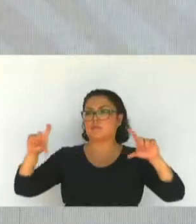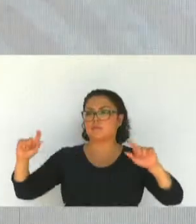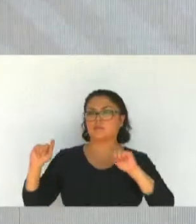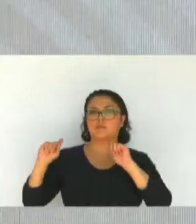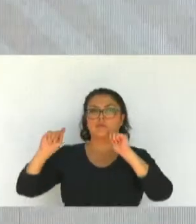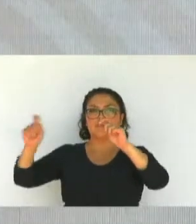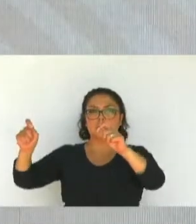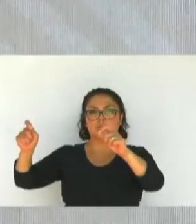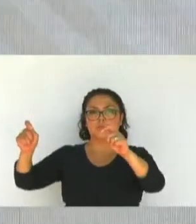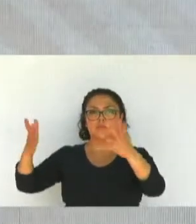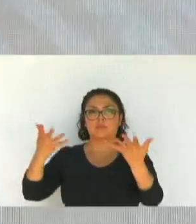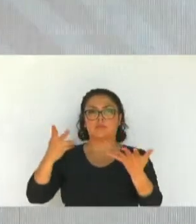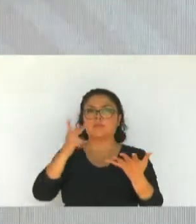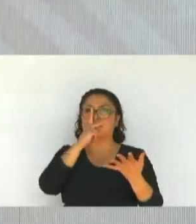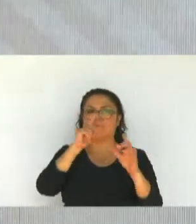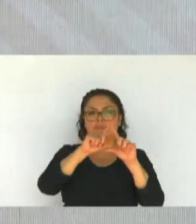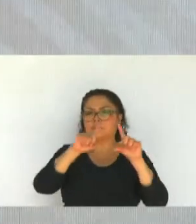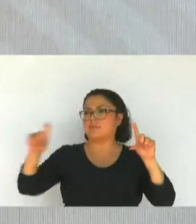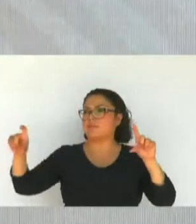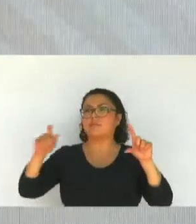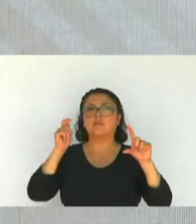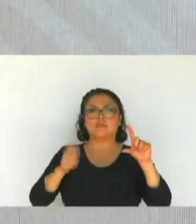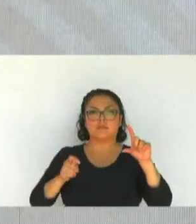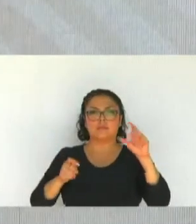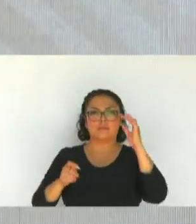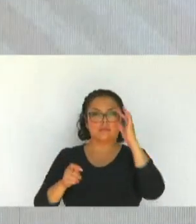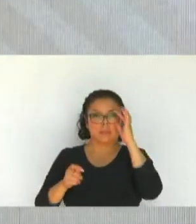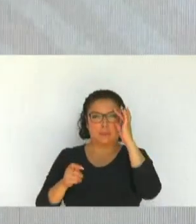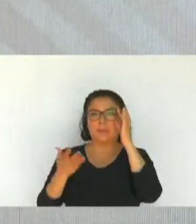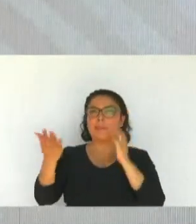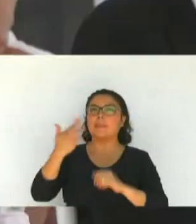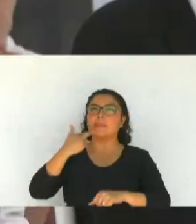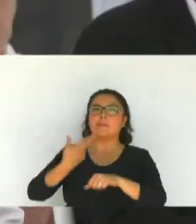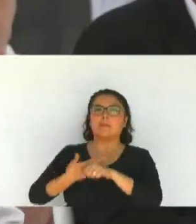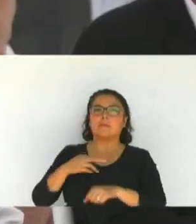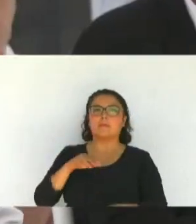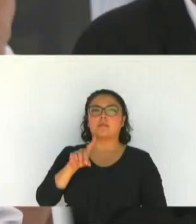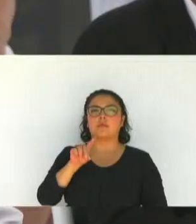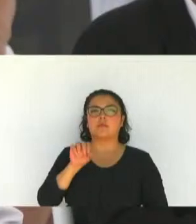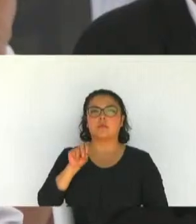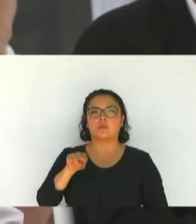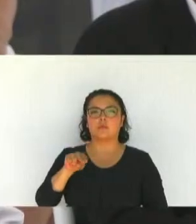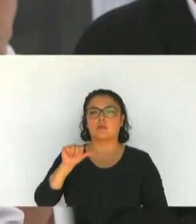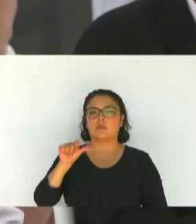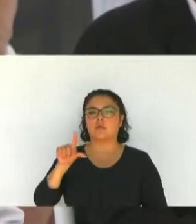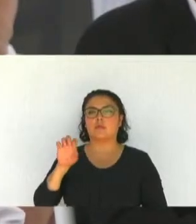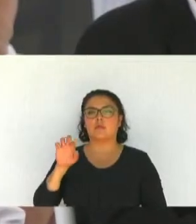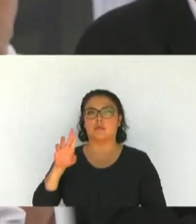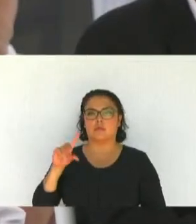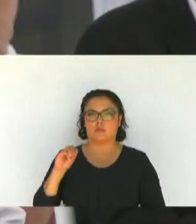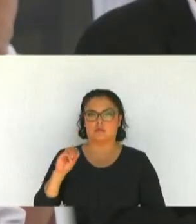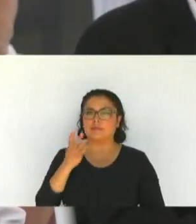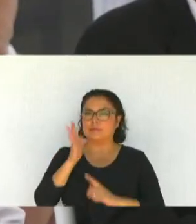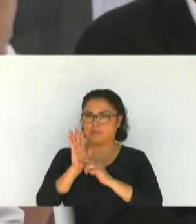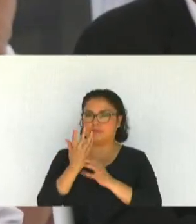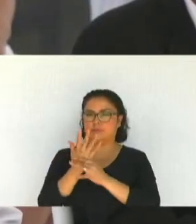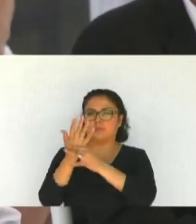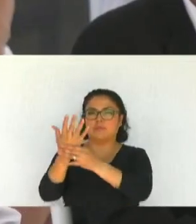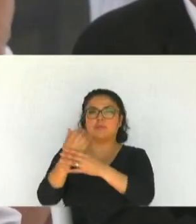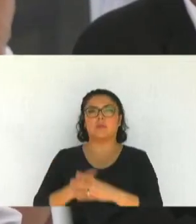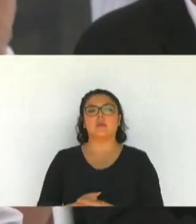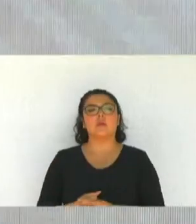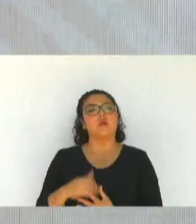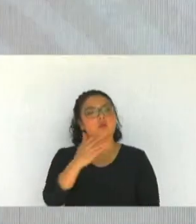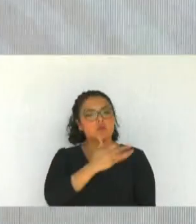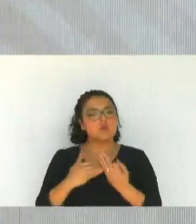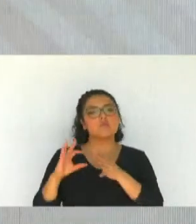lugar. Estas palabras pertenecen a don Alberto Balleres y dice: cuando estamos todos unidos,